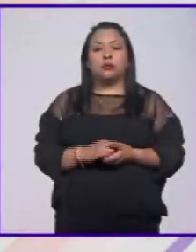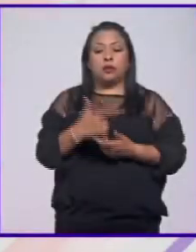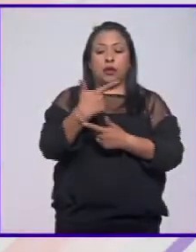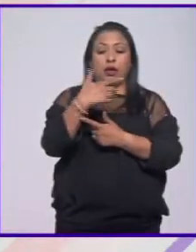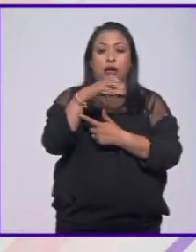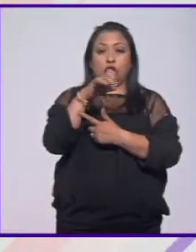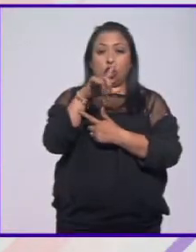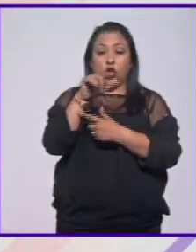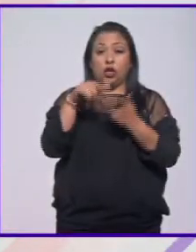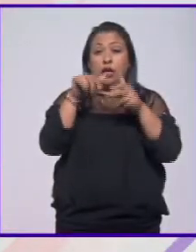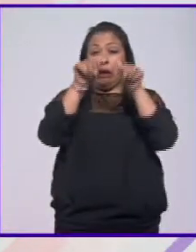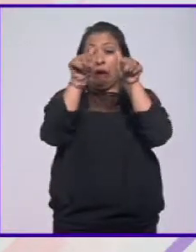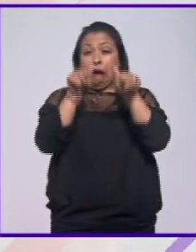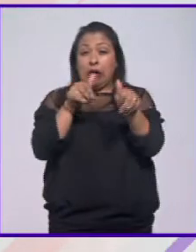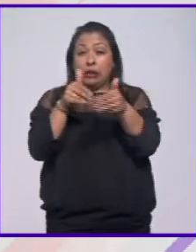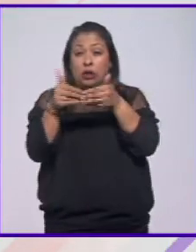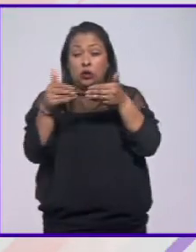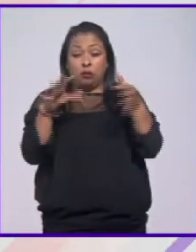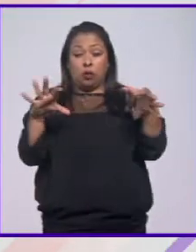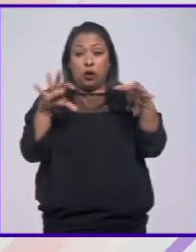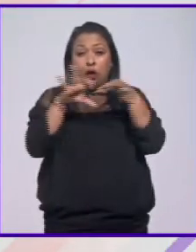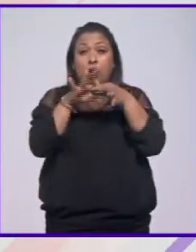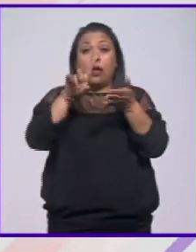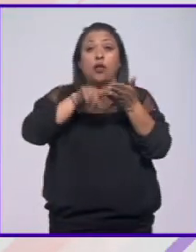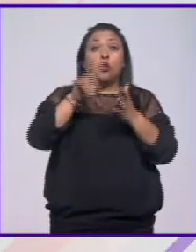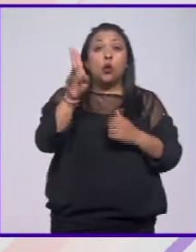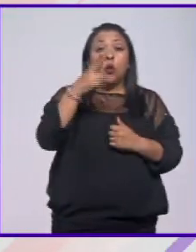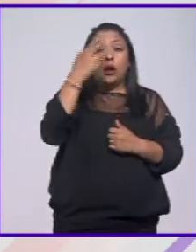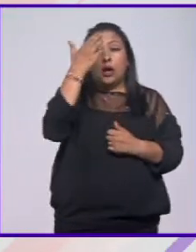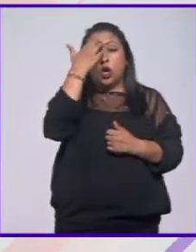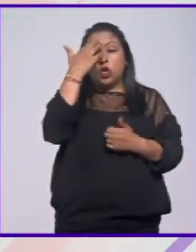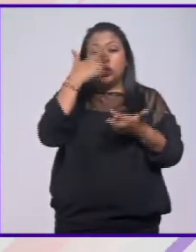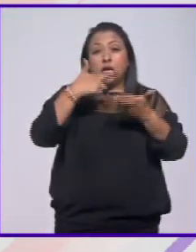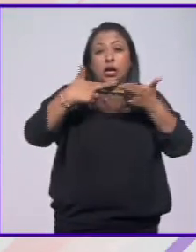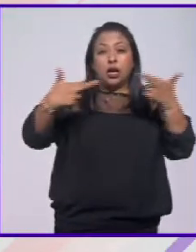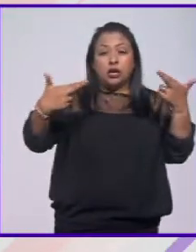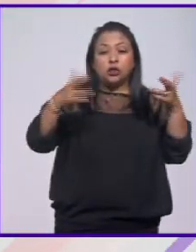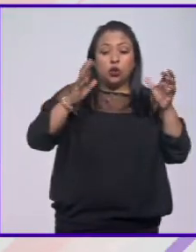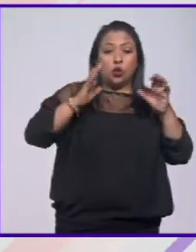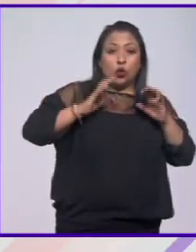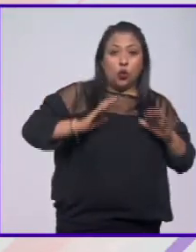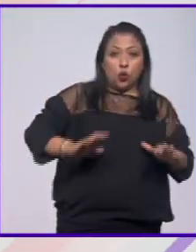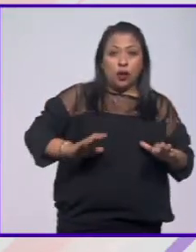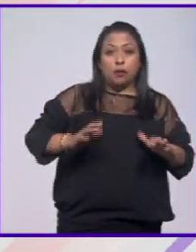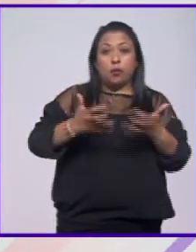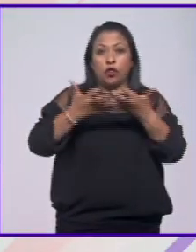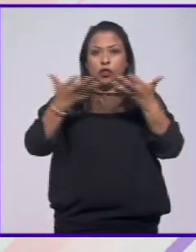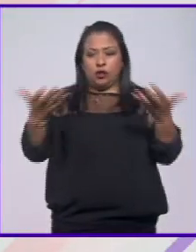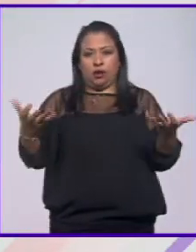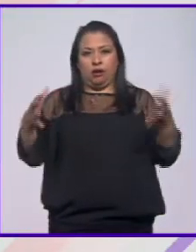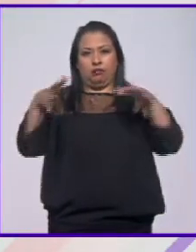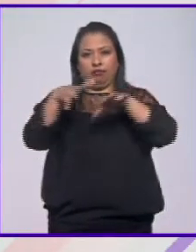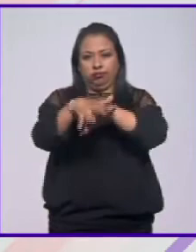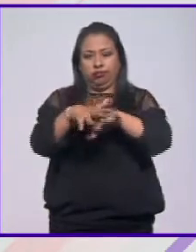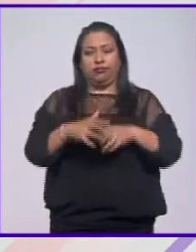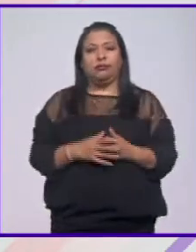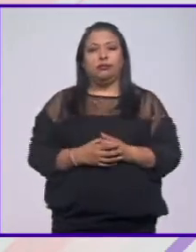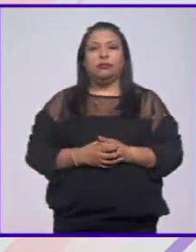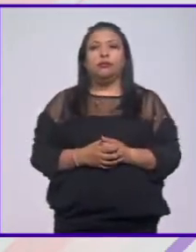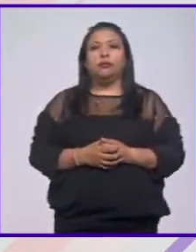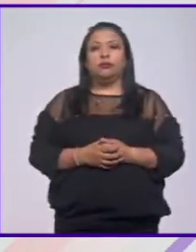Geología y arte contemporáneo en la UNAM para conocer la relación entre el cuerpo y la tierra.